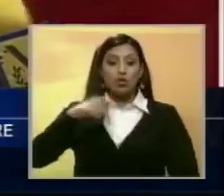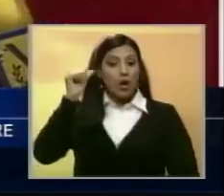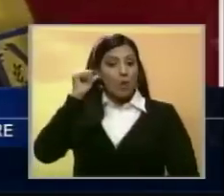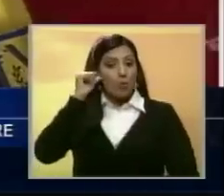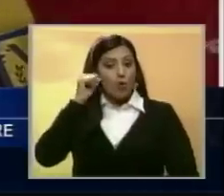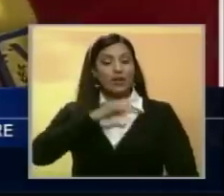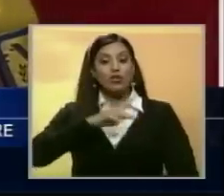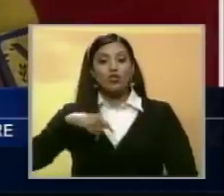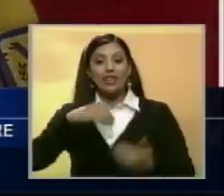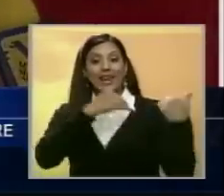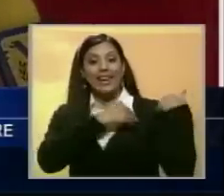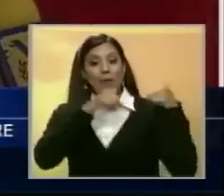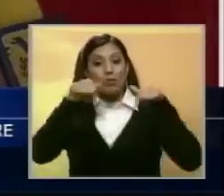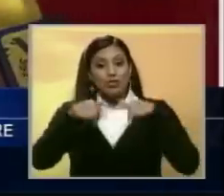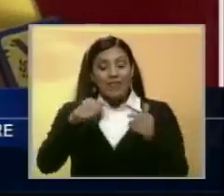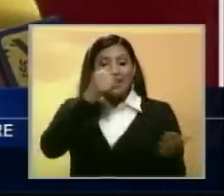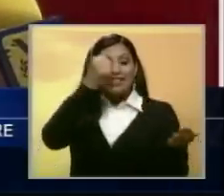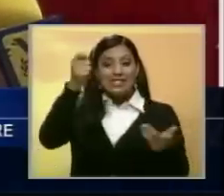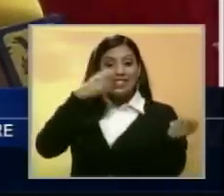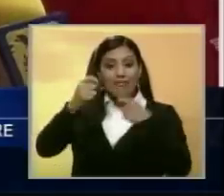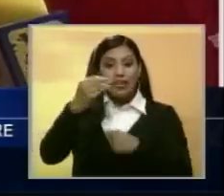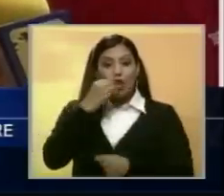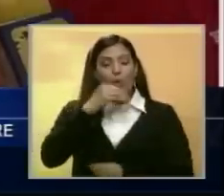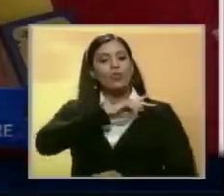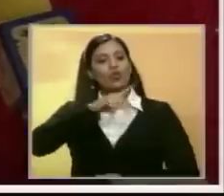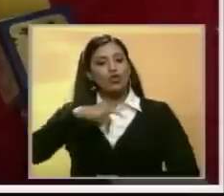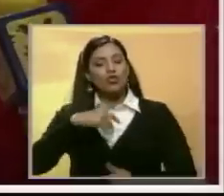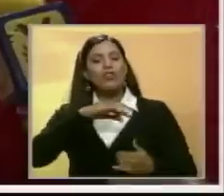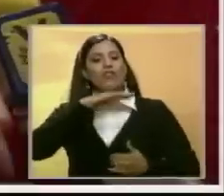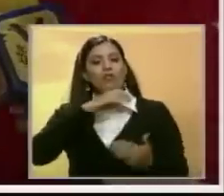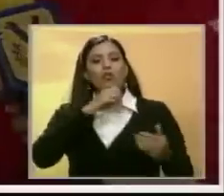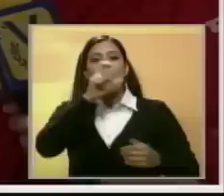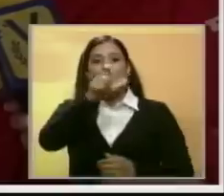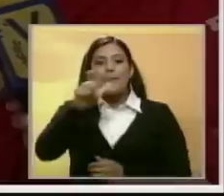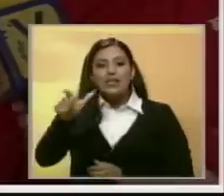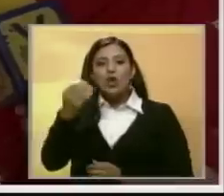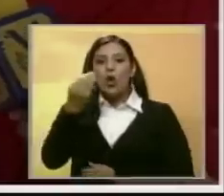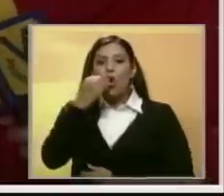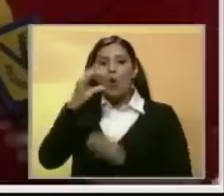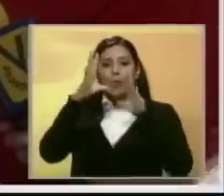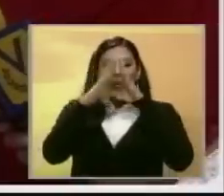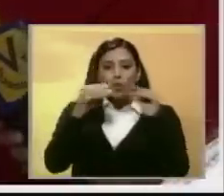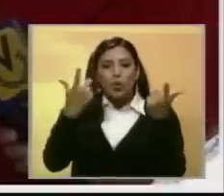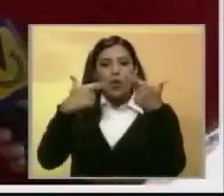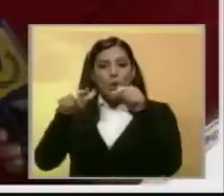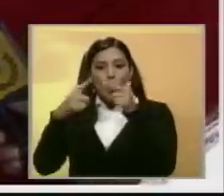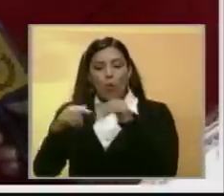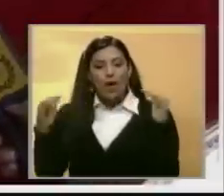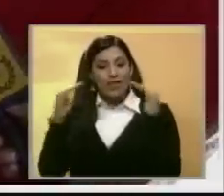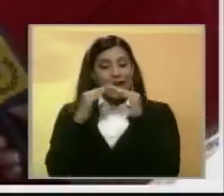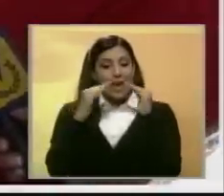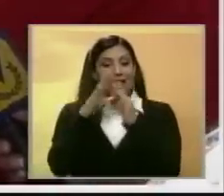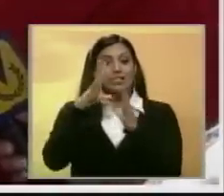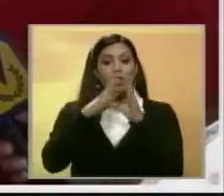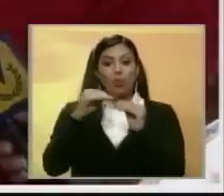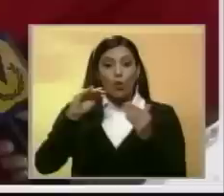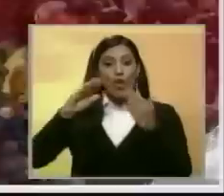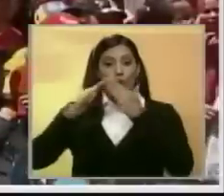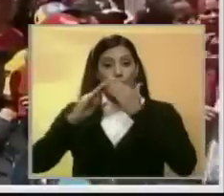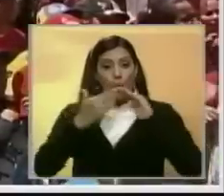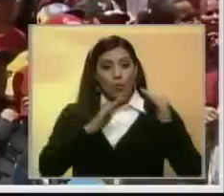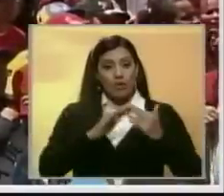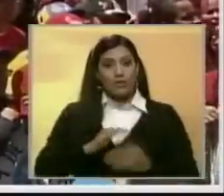mujeres que hemos tomado el poder en los CLAP somos los que vamos a llevar el abastecimiento de comida a todas las casas de todas nuestras